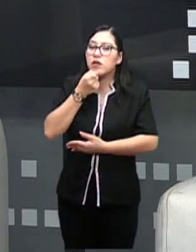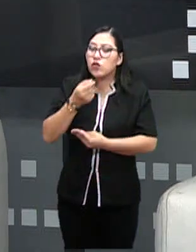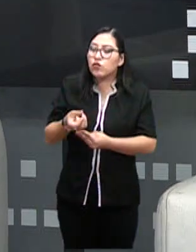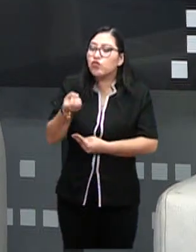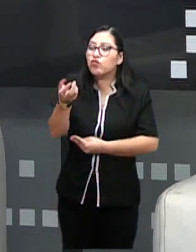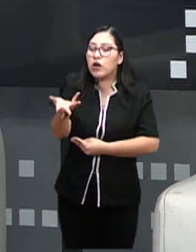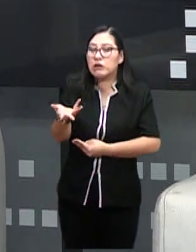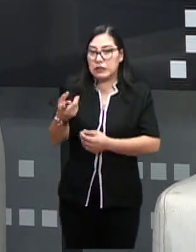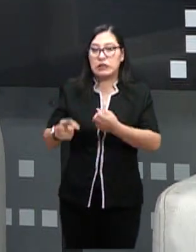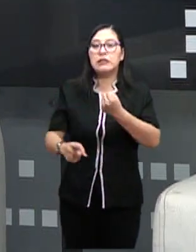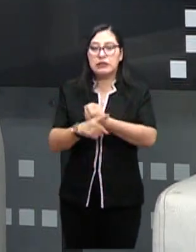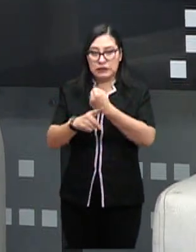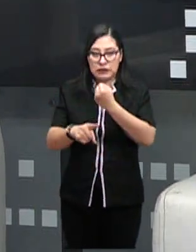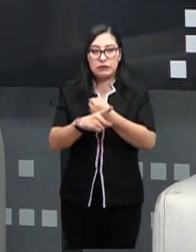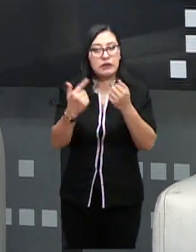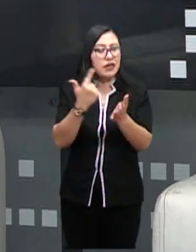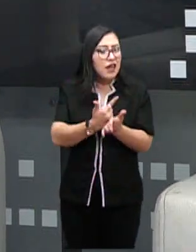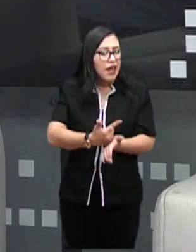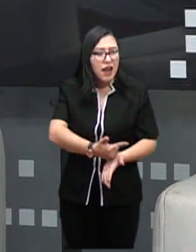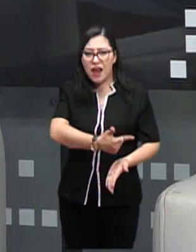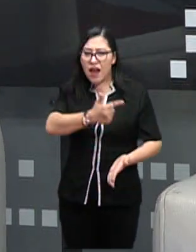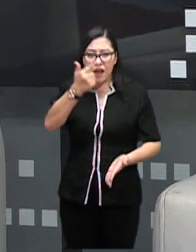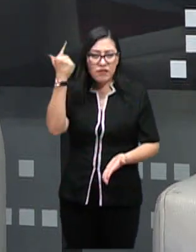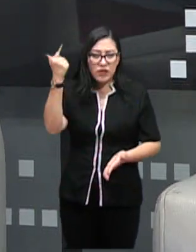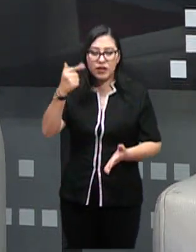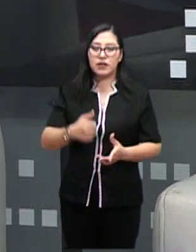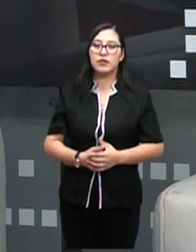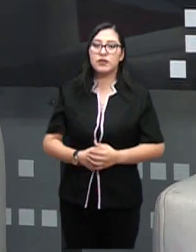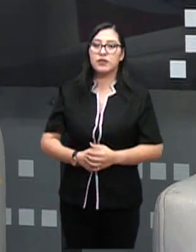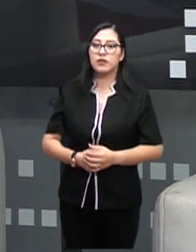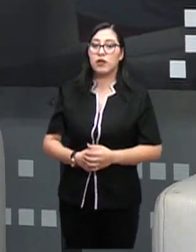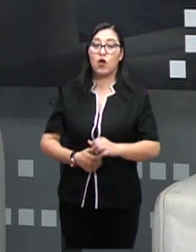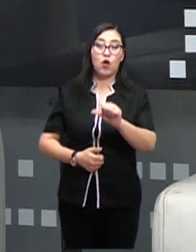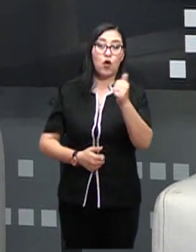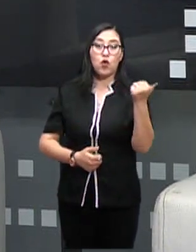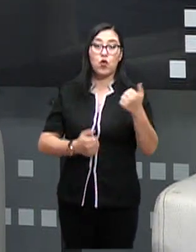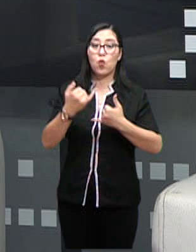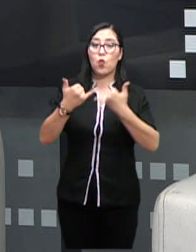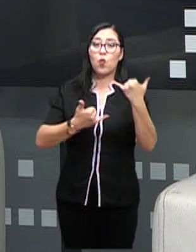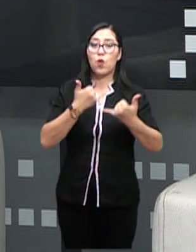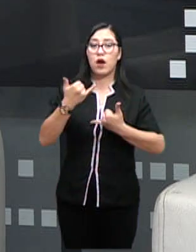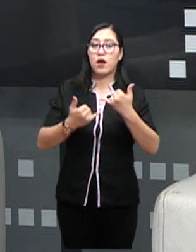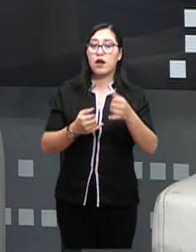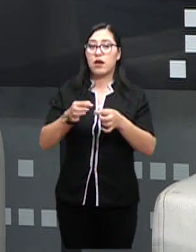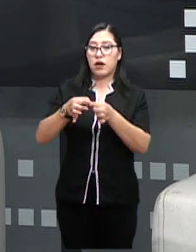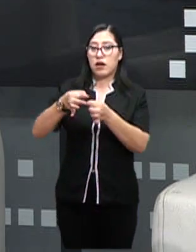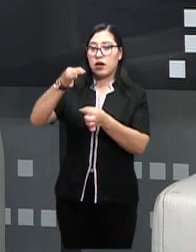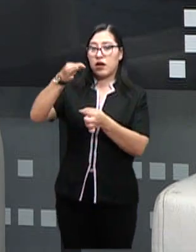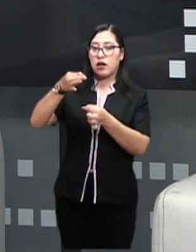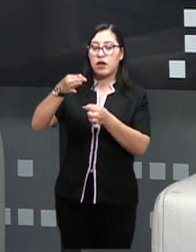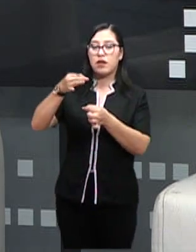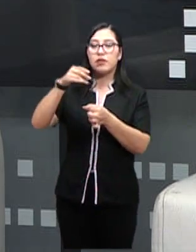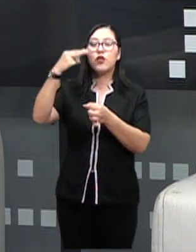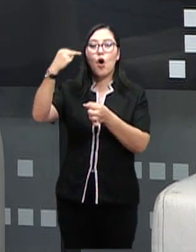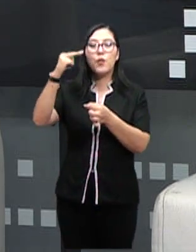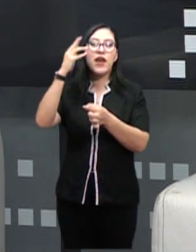Esto sí ocasiona un incidente mayor que ni este juego que está aquí, que ustedes le llaman. Esta es una garra de tigre.